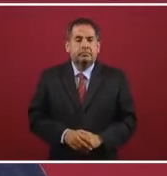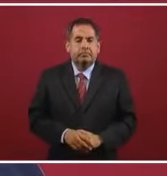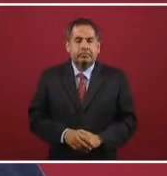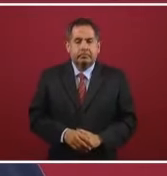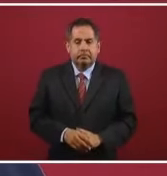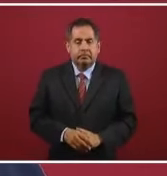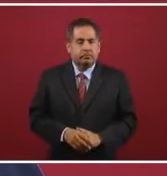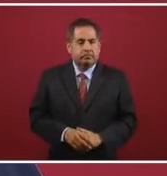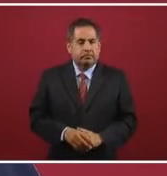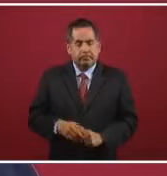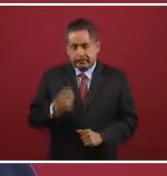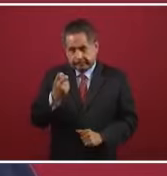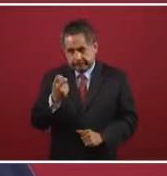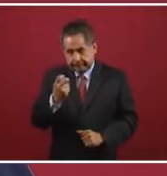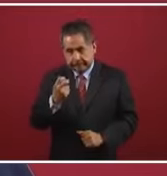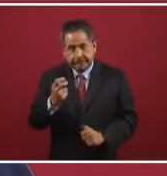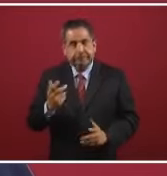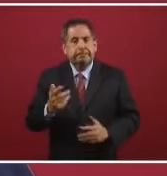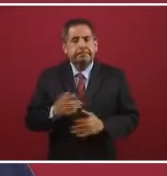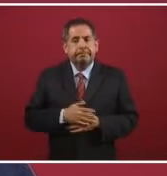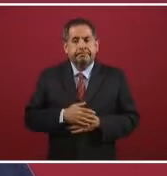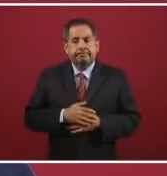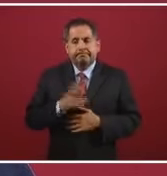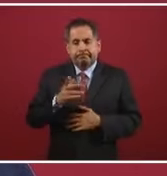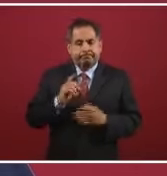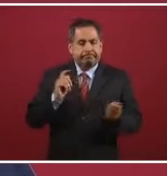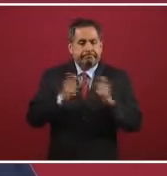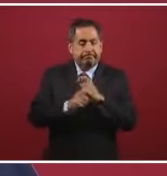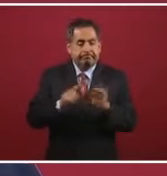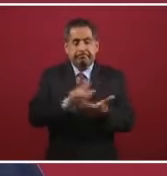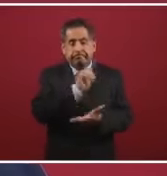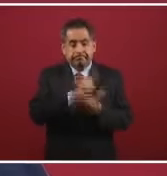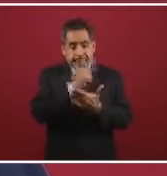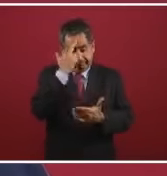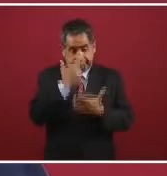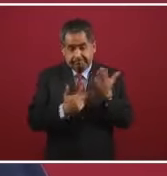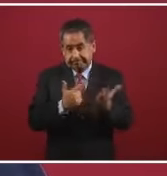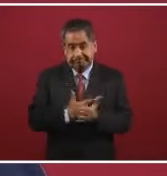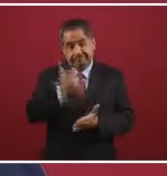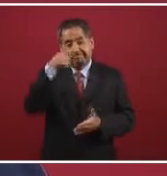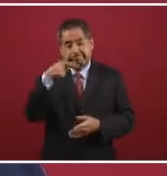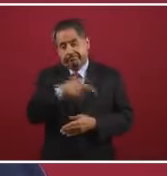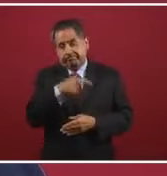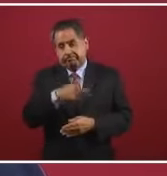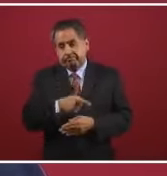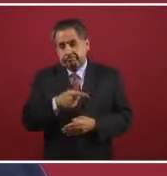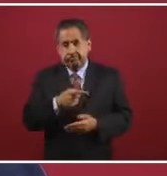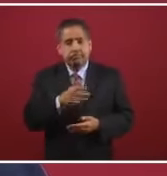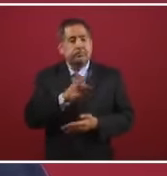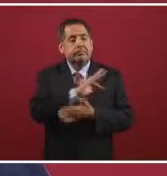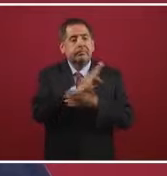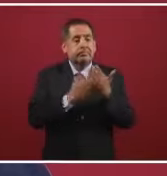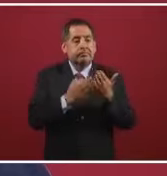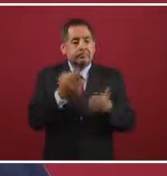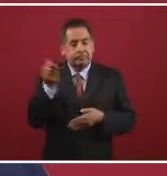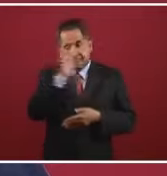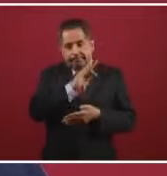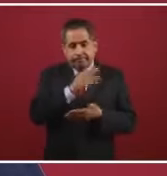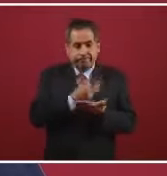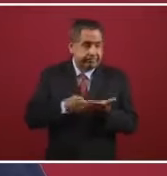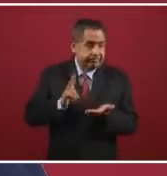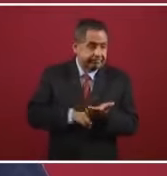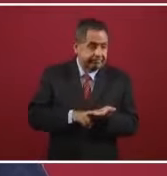Por eso se tiene que convertir en delito grave la doble facturación